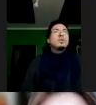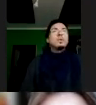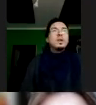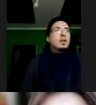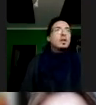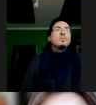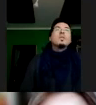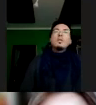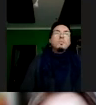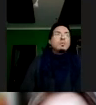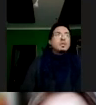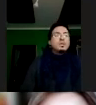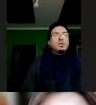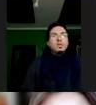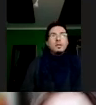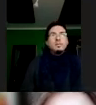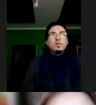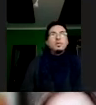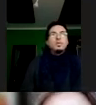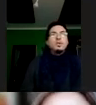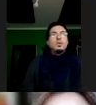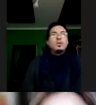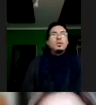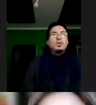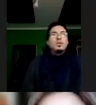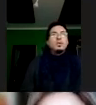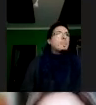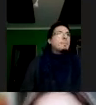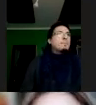tampoco nos vamos a reír porque no hay preguntas tontas. Todo lo contrario.